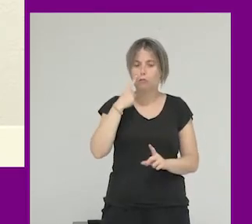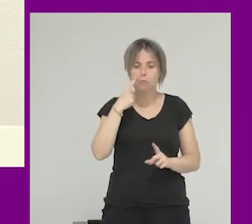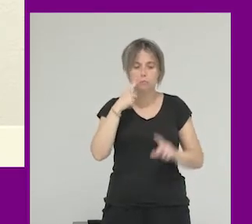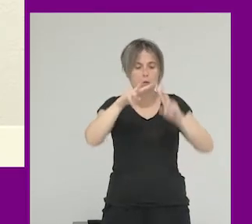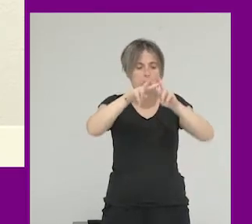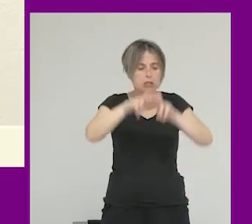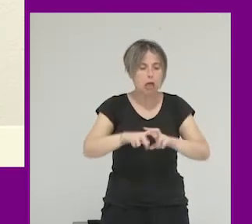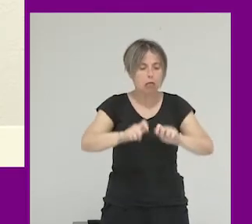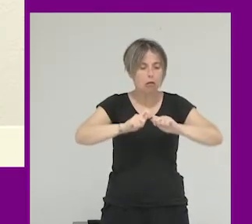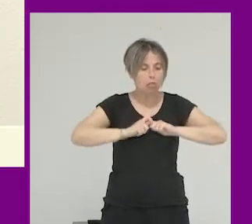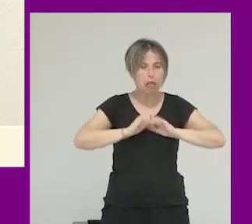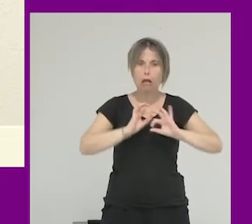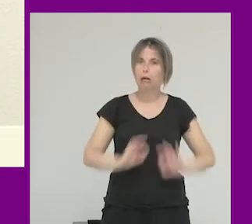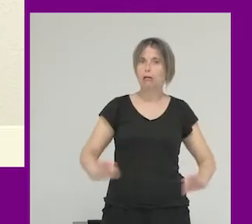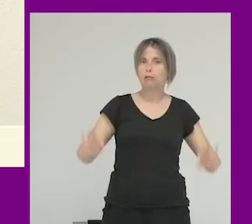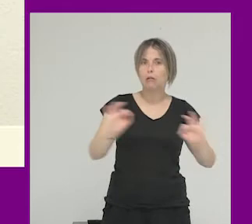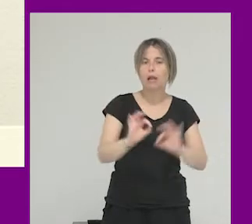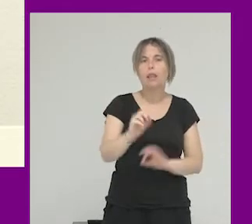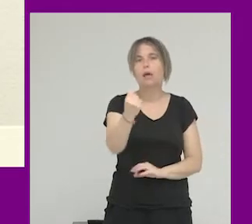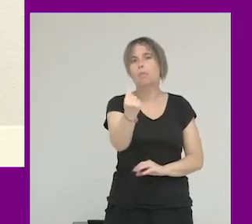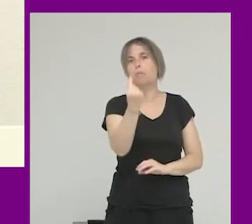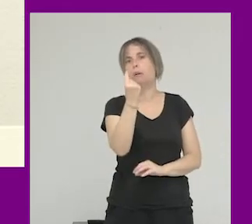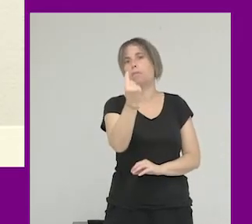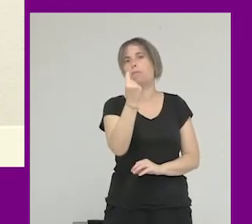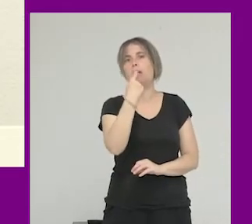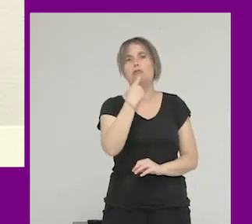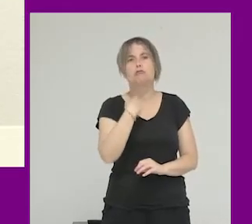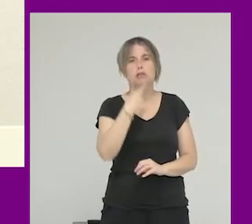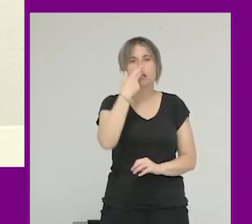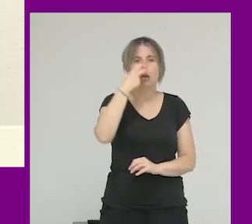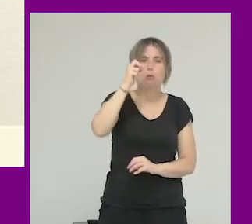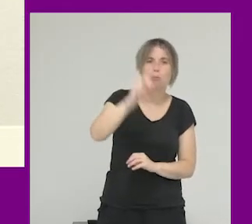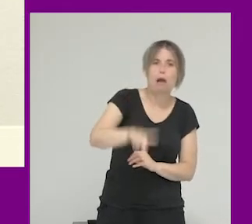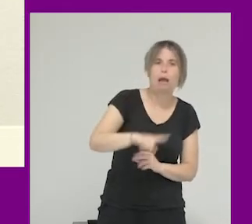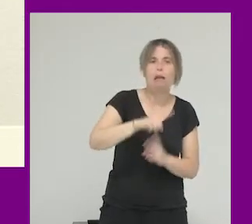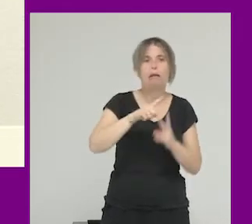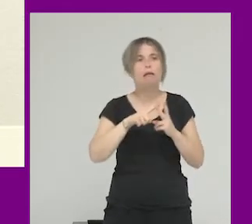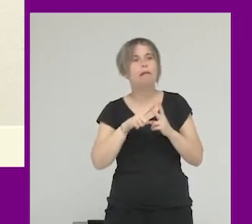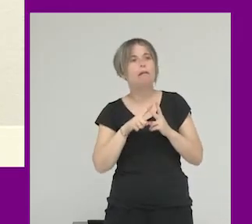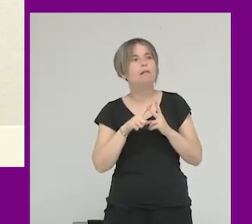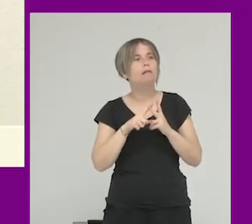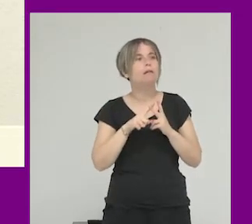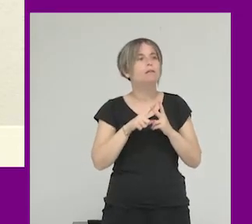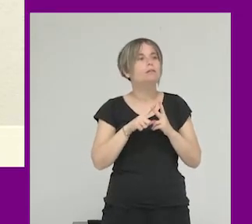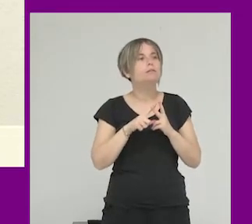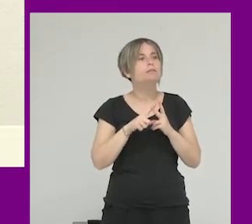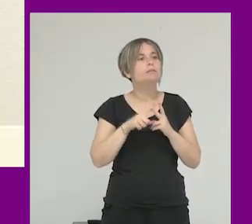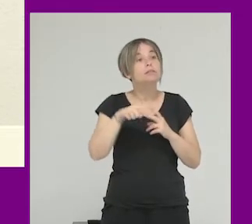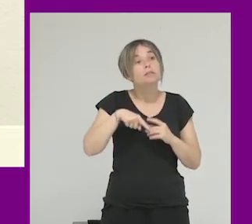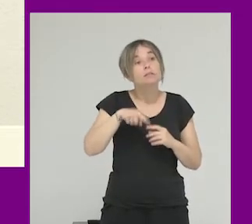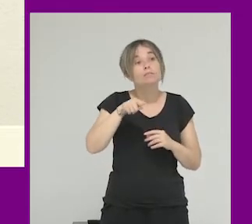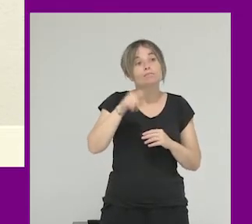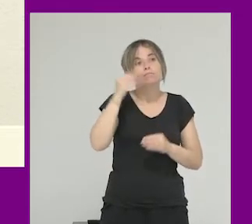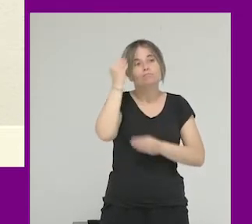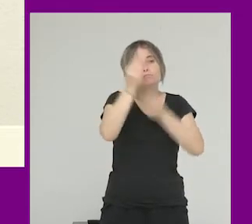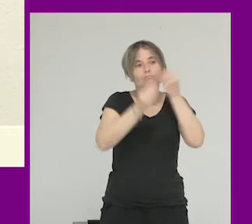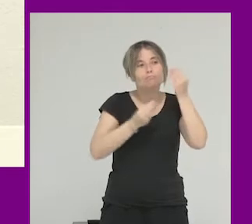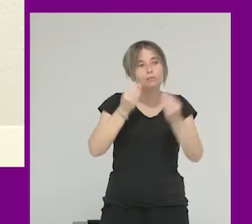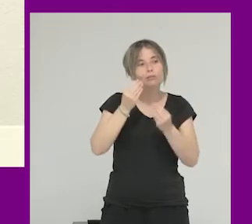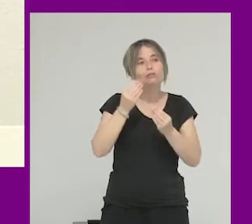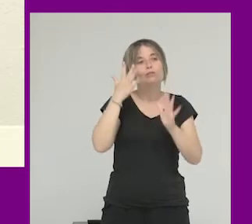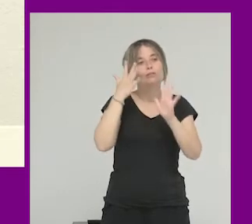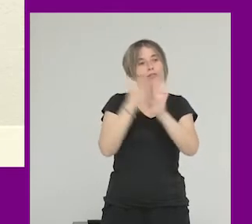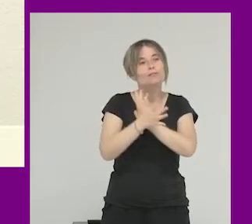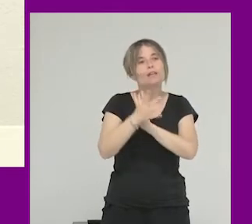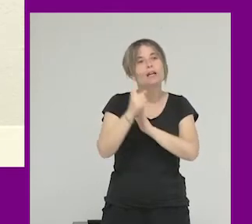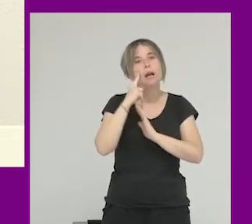investigación, nos decían que eso no servía para nada. Y yo creo que no solamente no